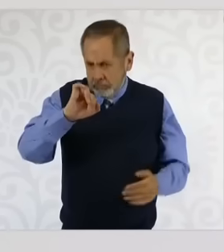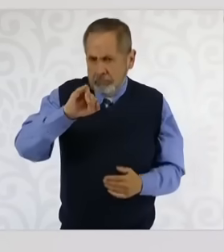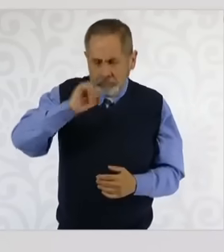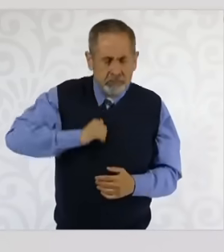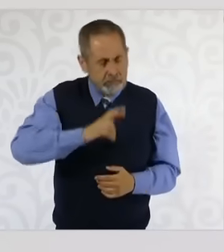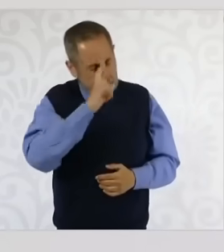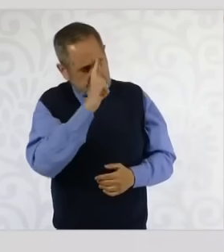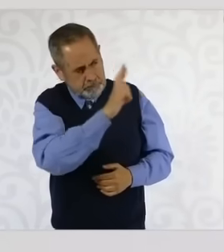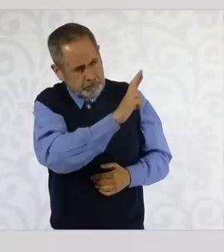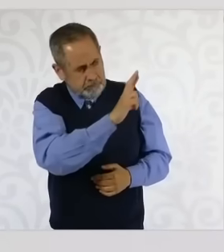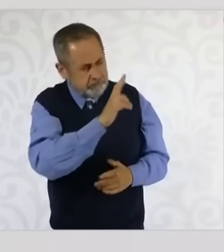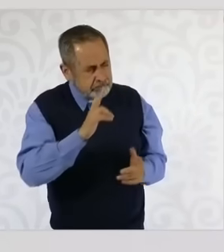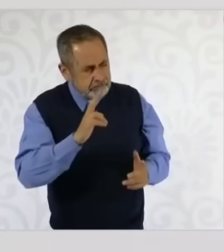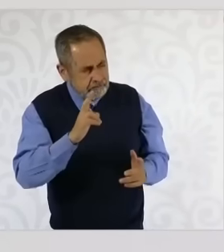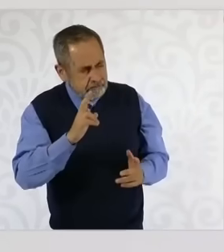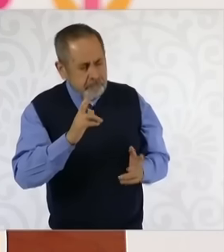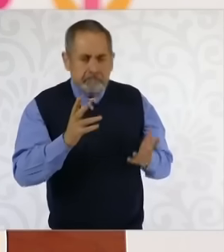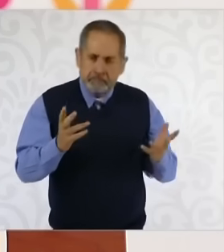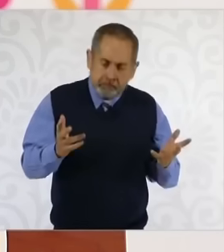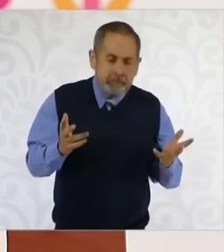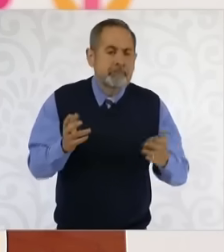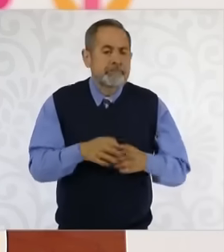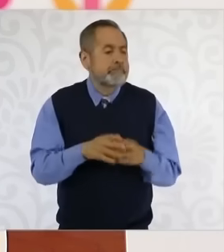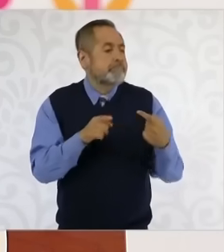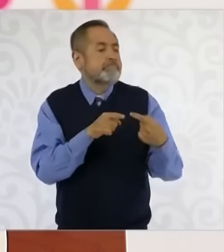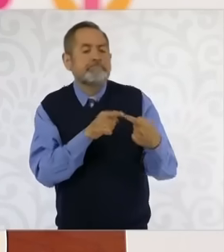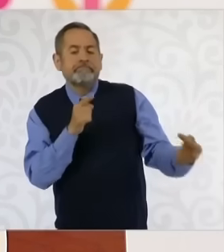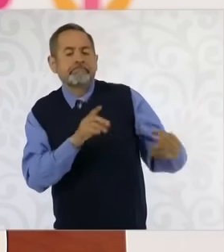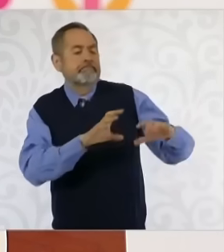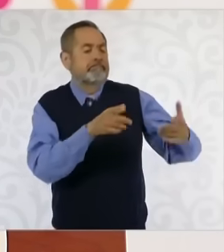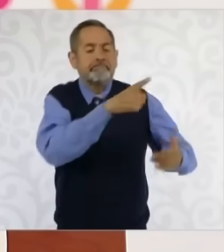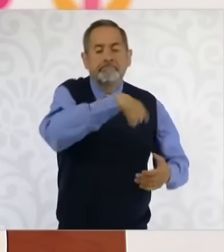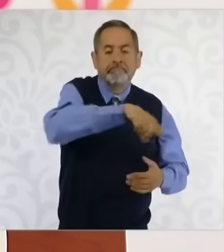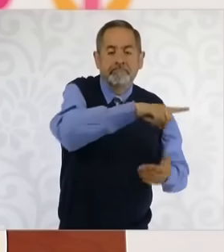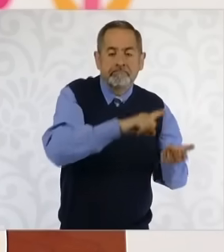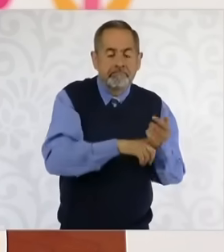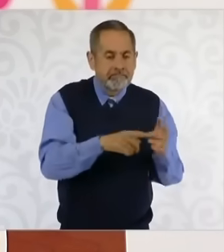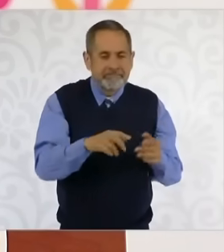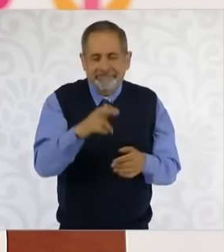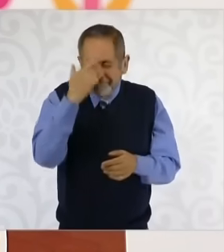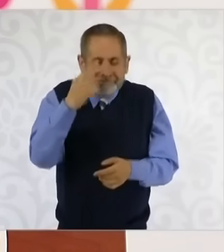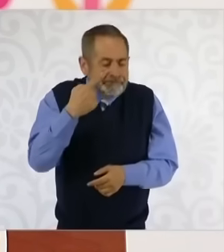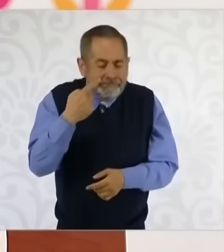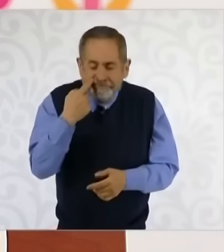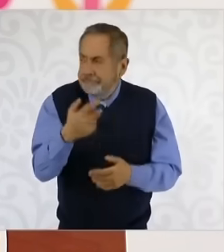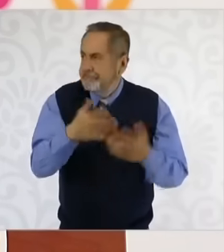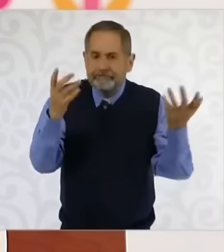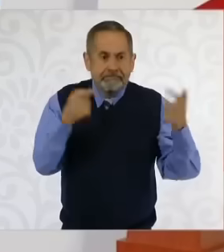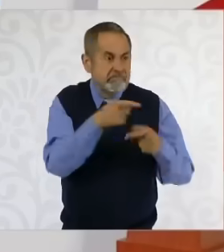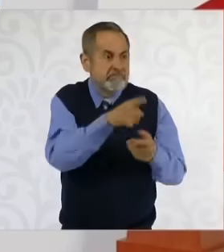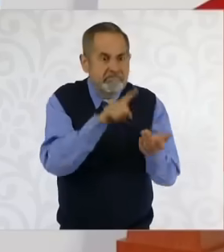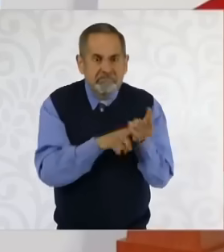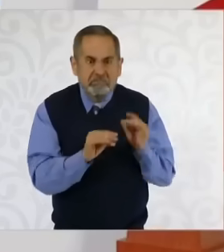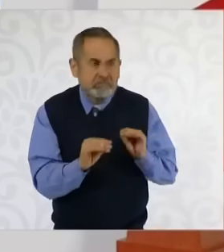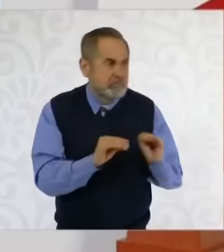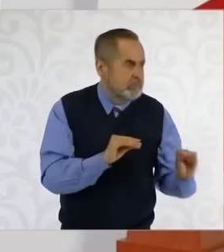Entonces, la oposición, fíjense ayer de qué tamaño fue la